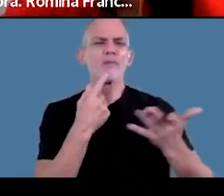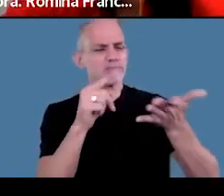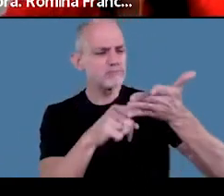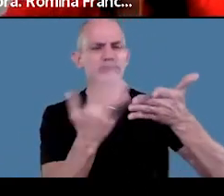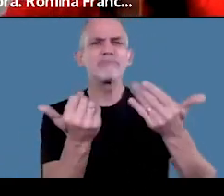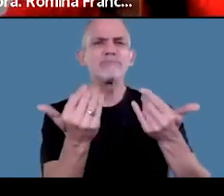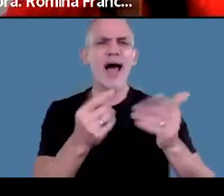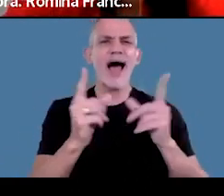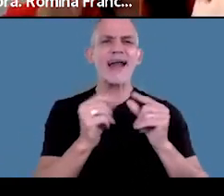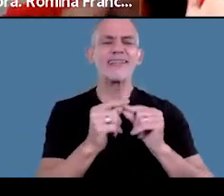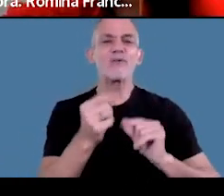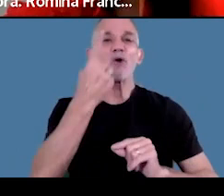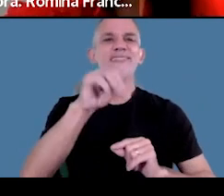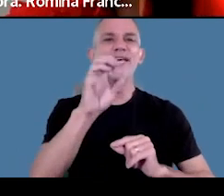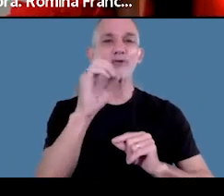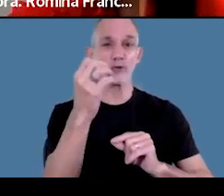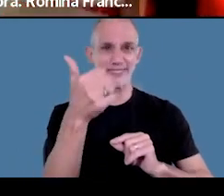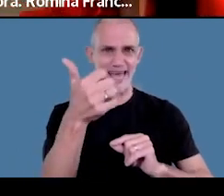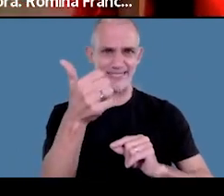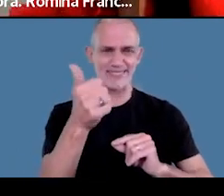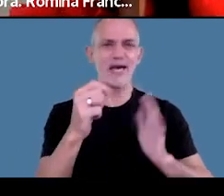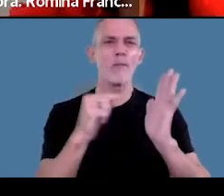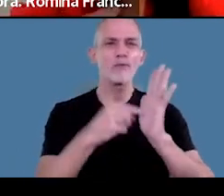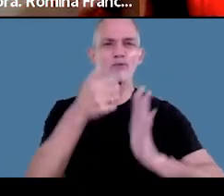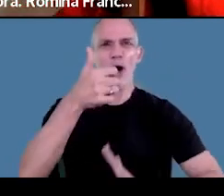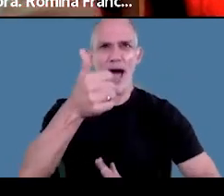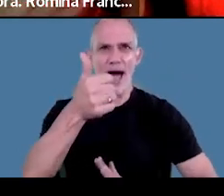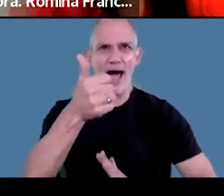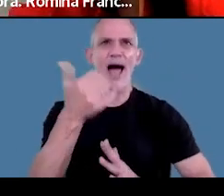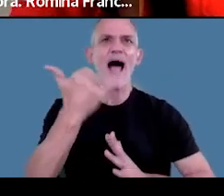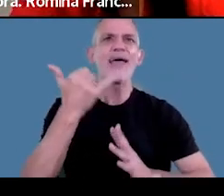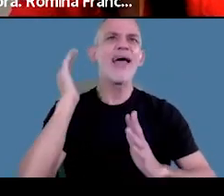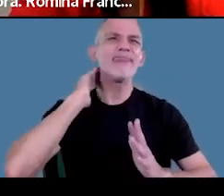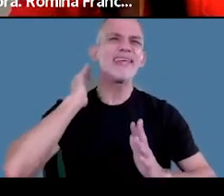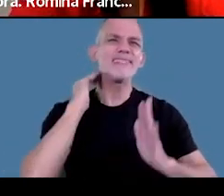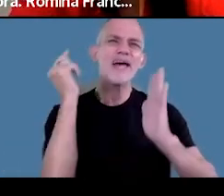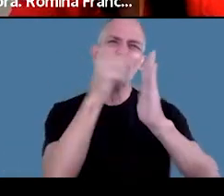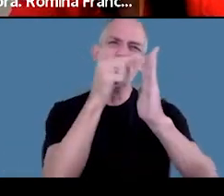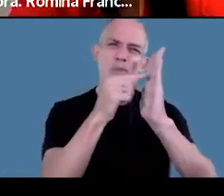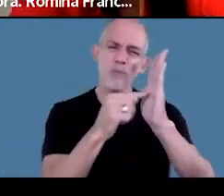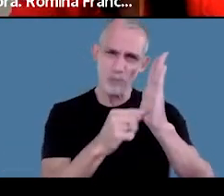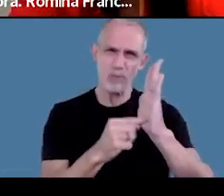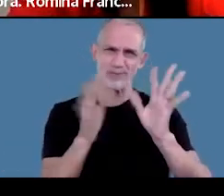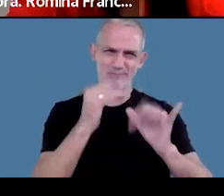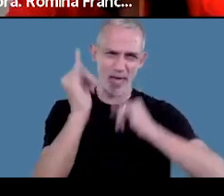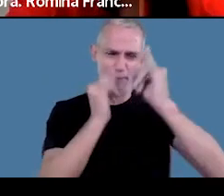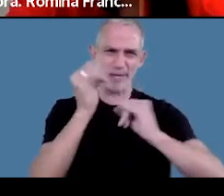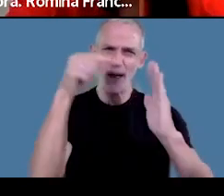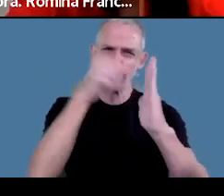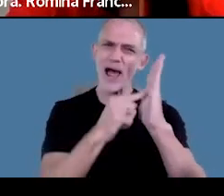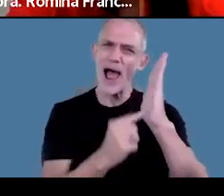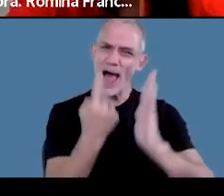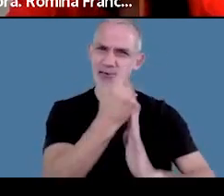el artículo 106, el inciso A, tenemos 16 puntitos que ahora vamos a ver en detalle, que